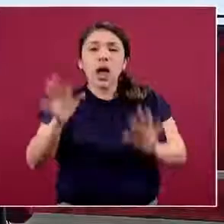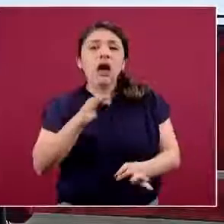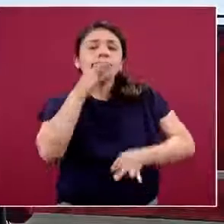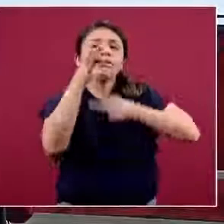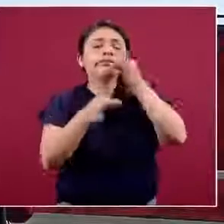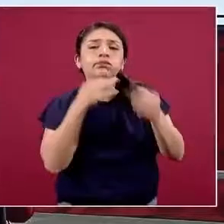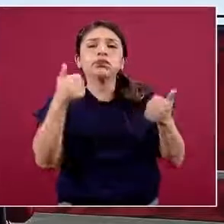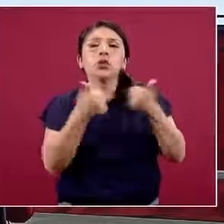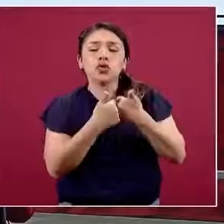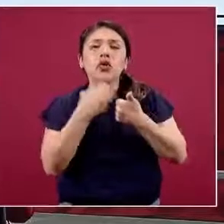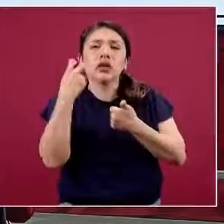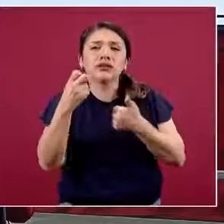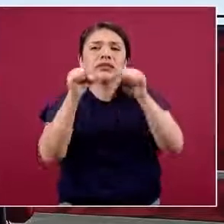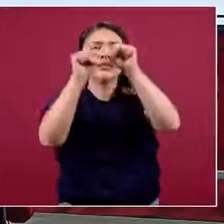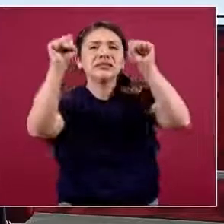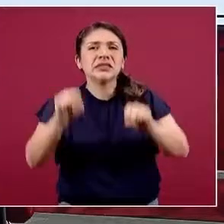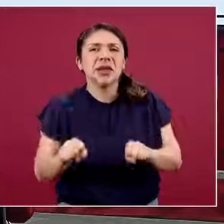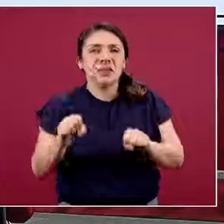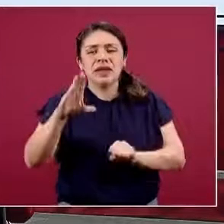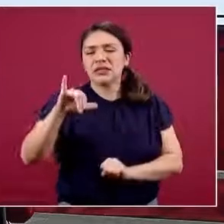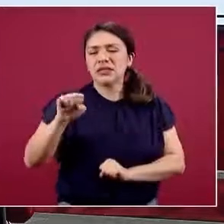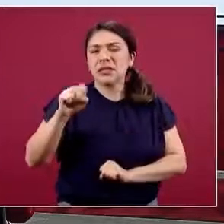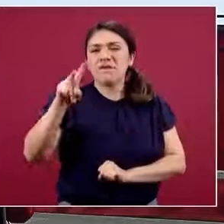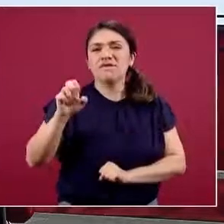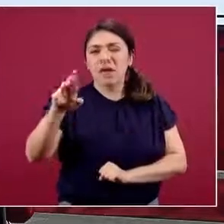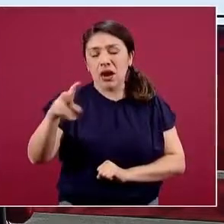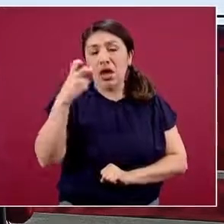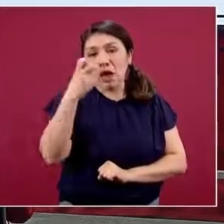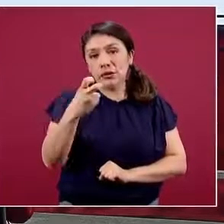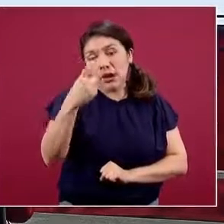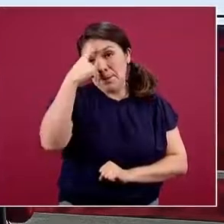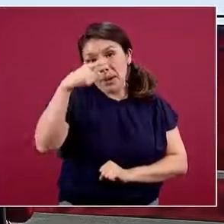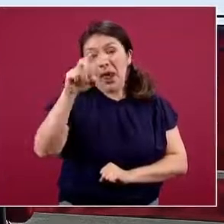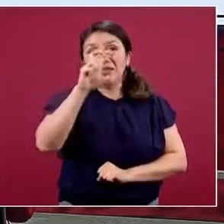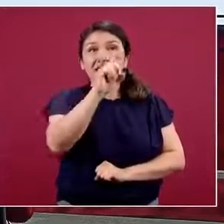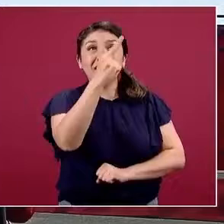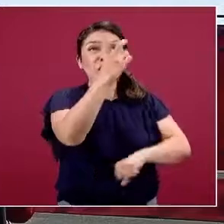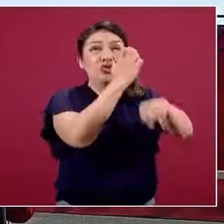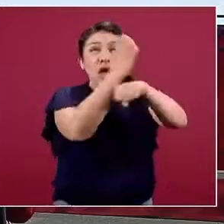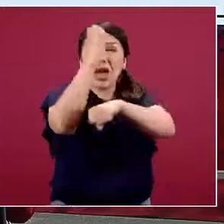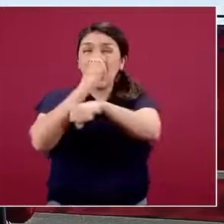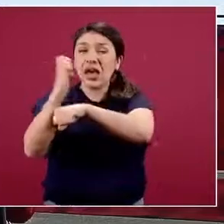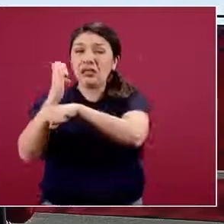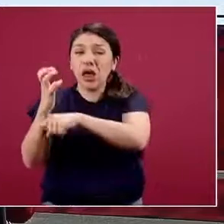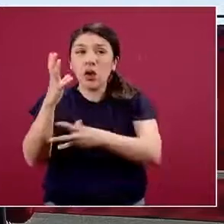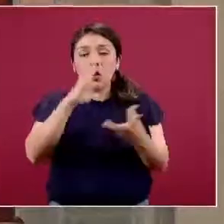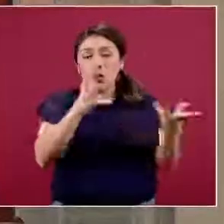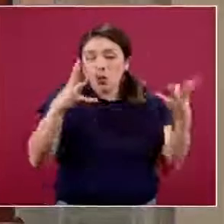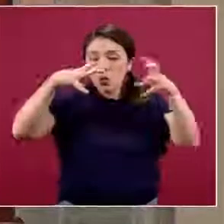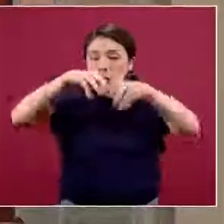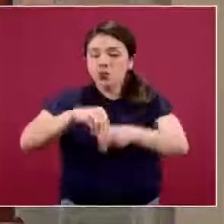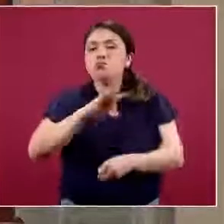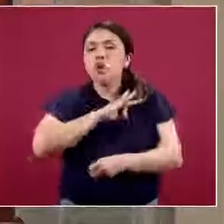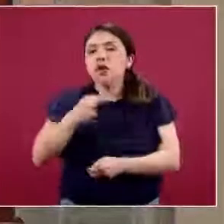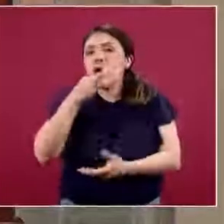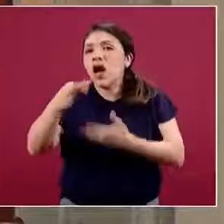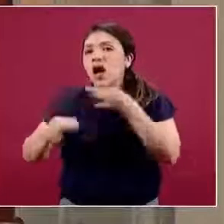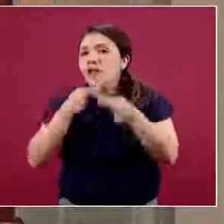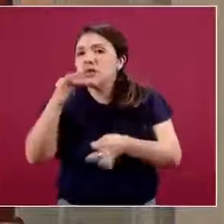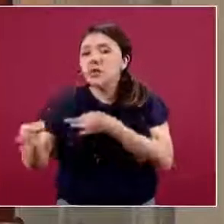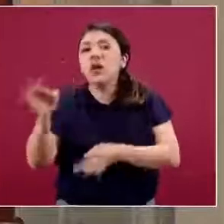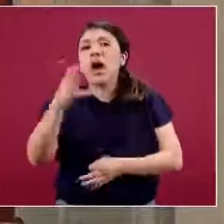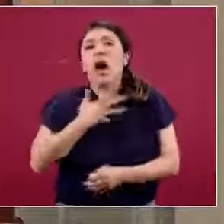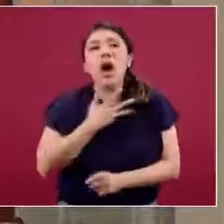a la herramienta informática que es el SISBER, a la cual las 32 entidades federativas pueden notificar todos sus